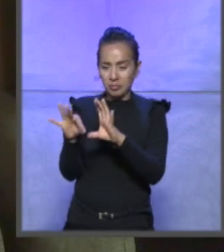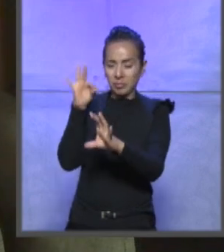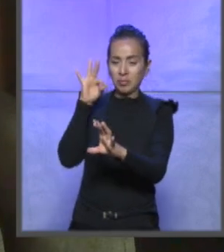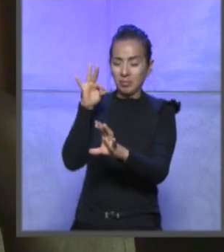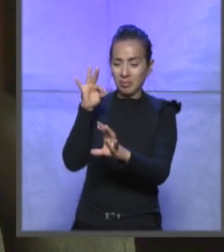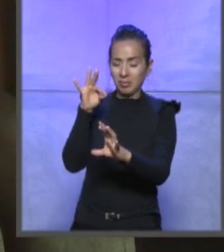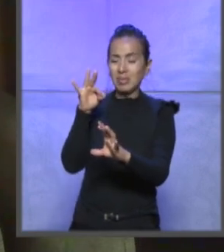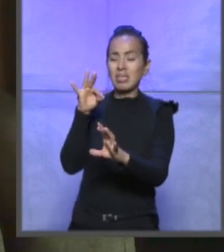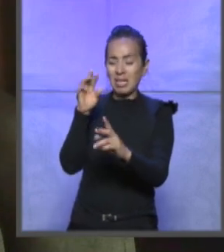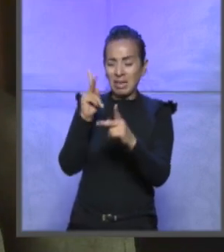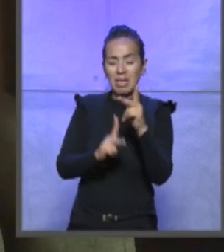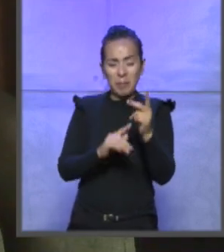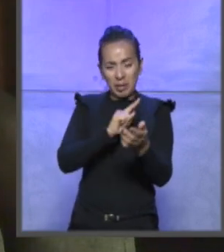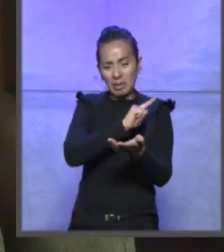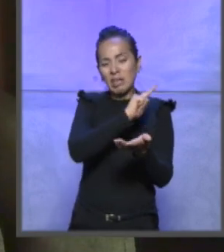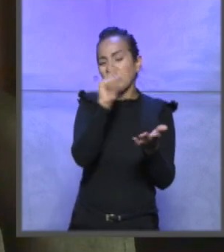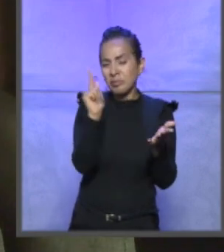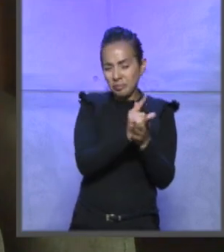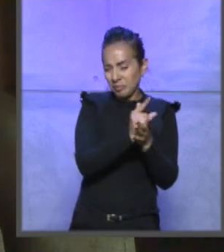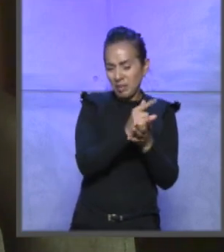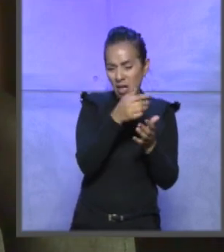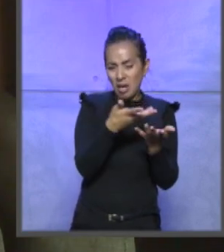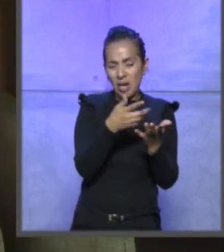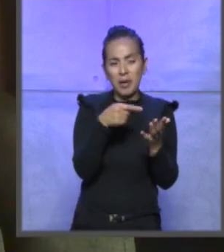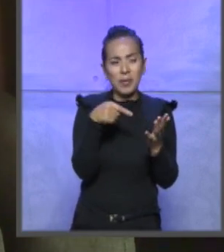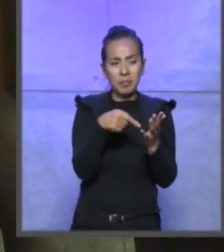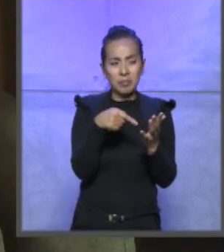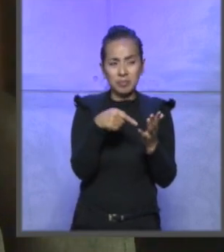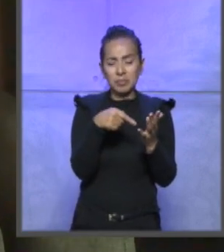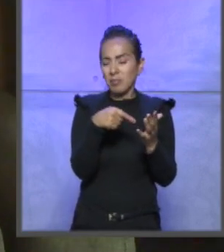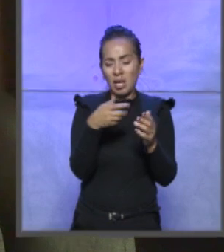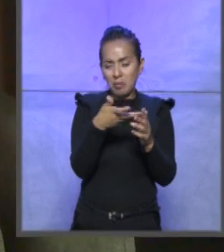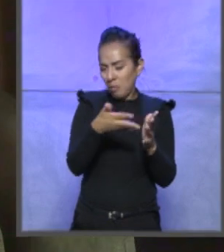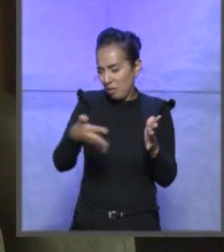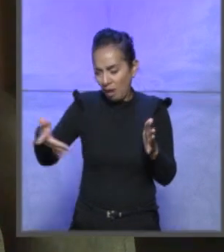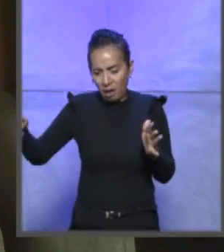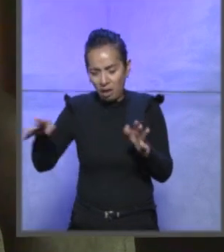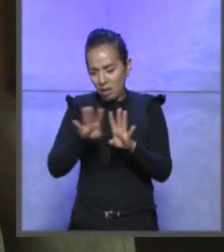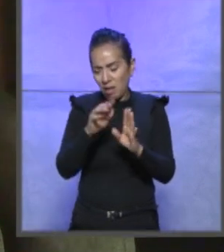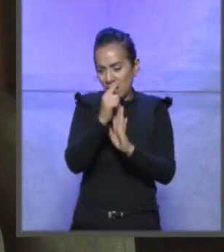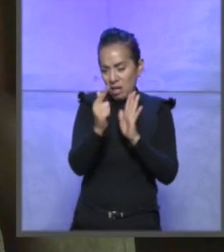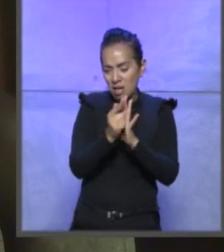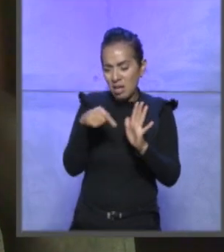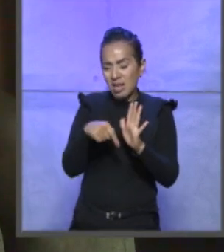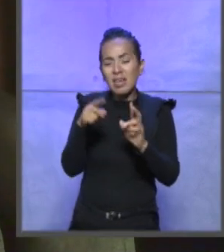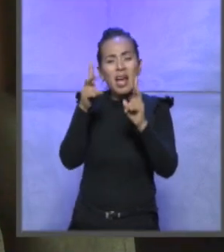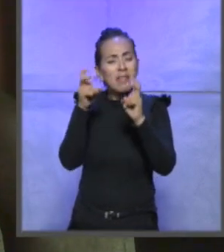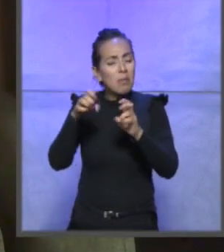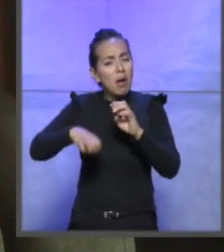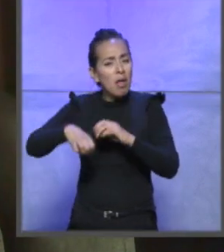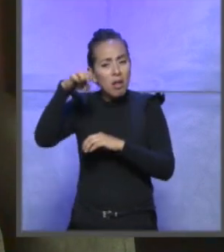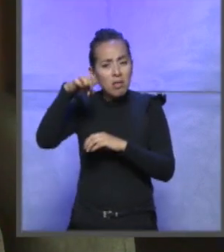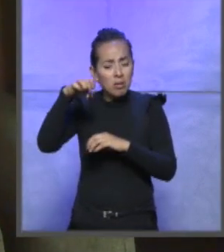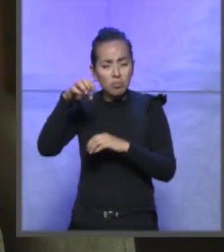tomar lo que es la parte legal. En la parte legal, en el apartado, en el andamiaje jurídico, en el tema de la edad,